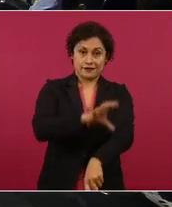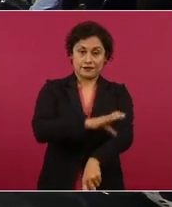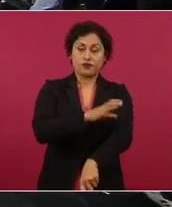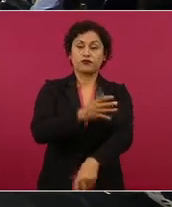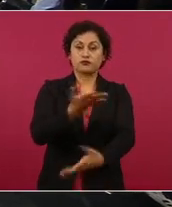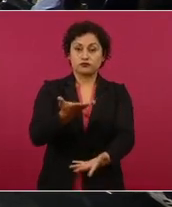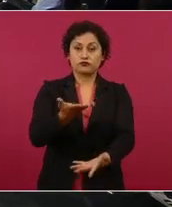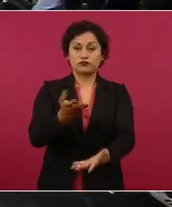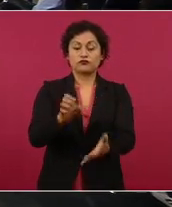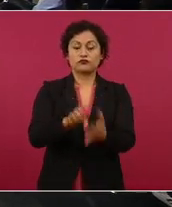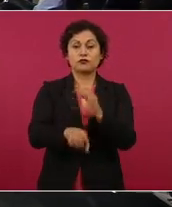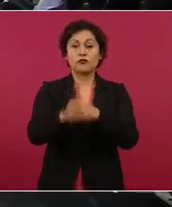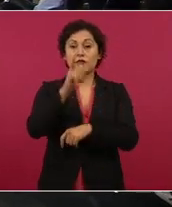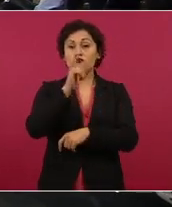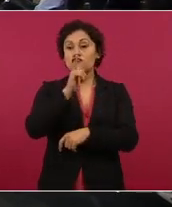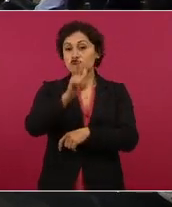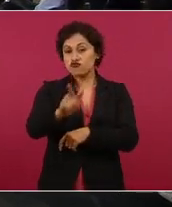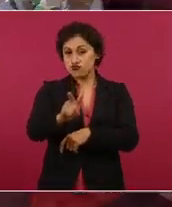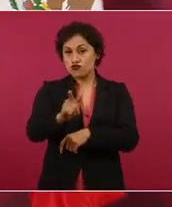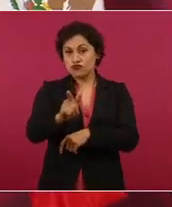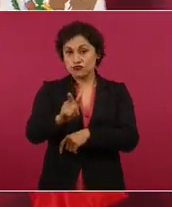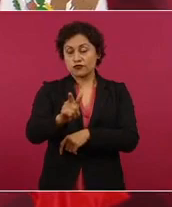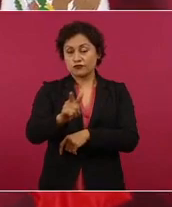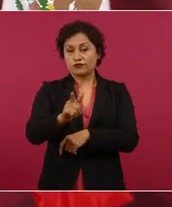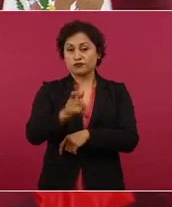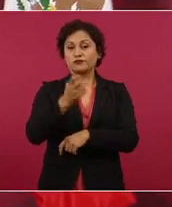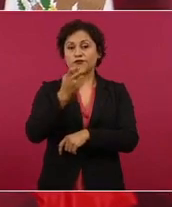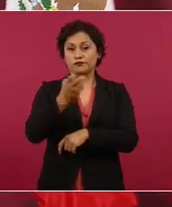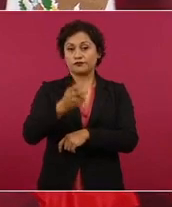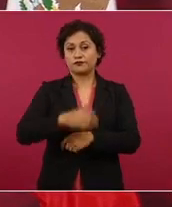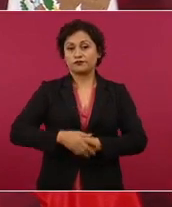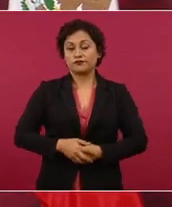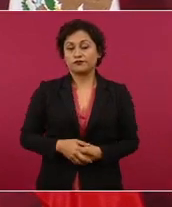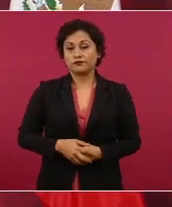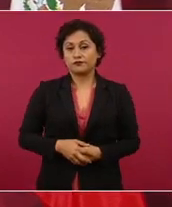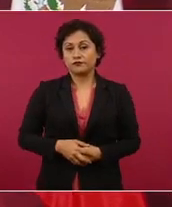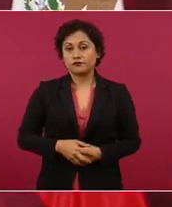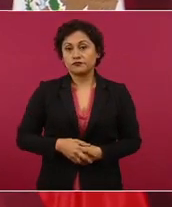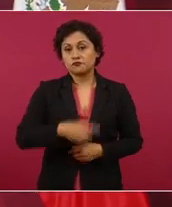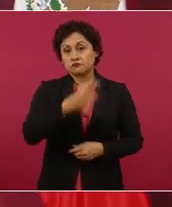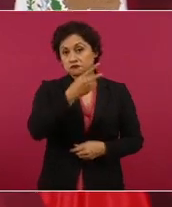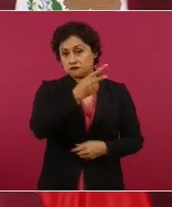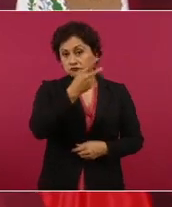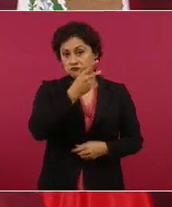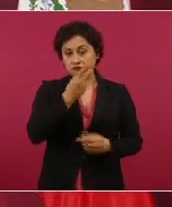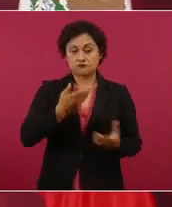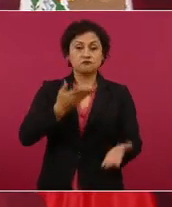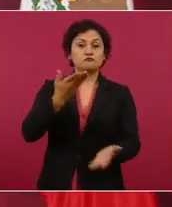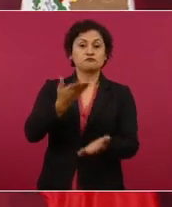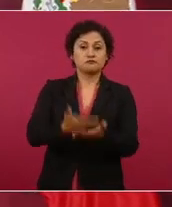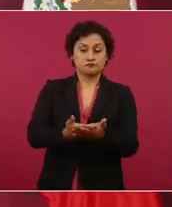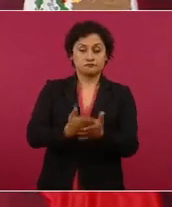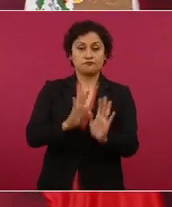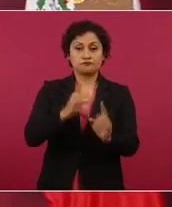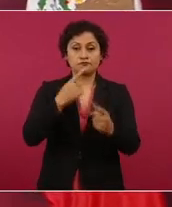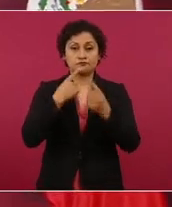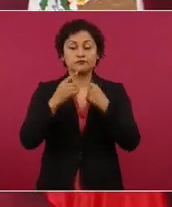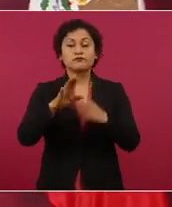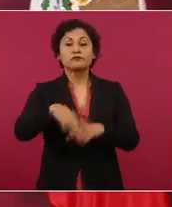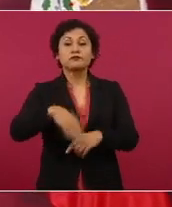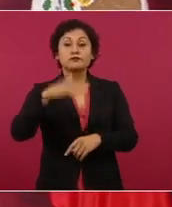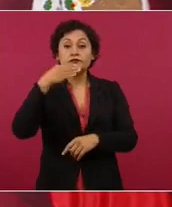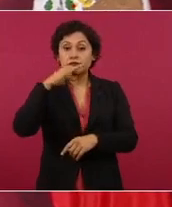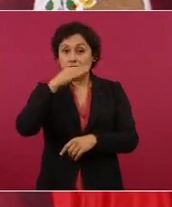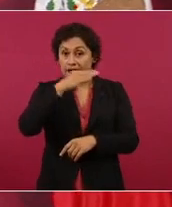lo eléctrico, que ellos están planteando. El maíz, la vaquita también.